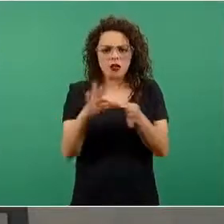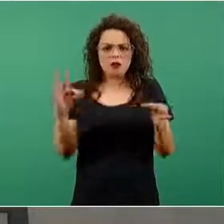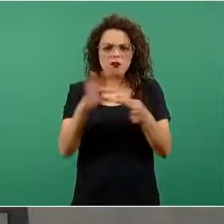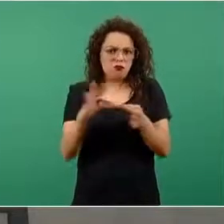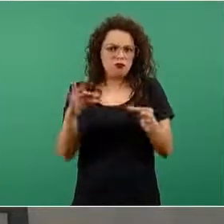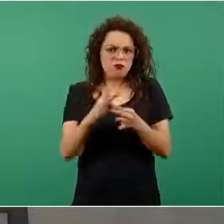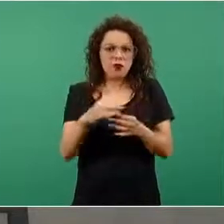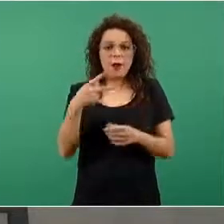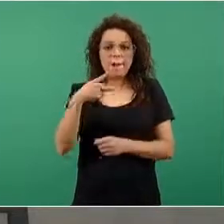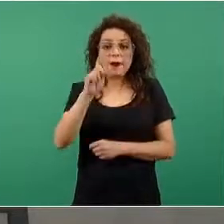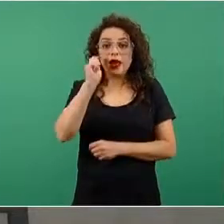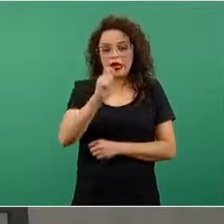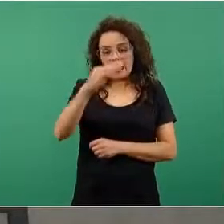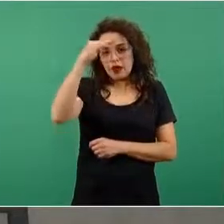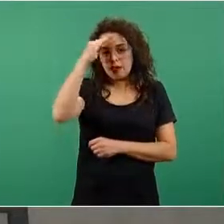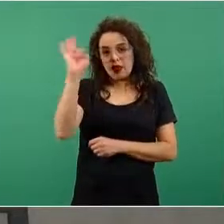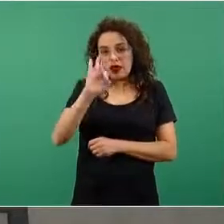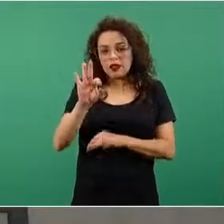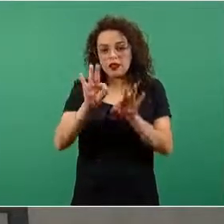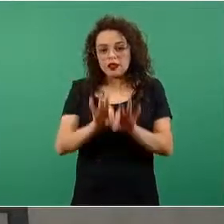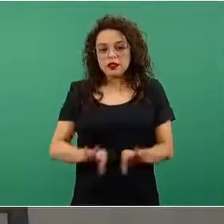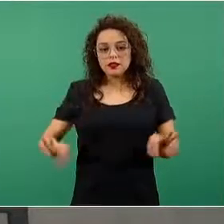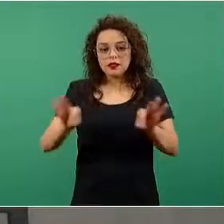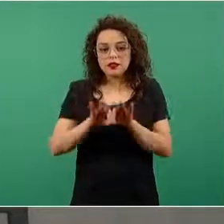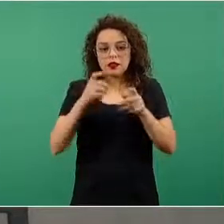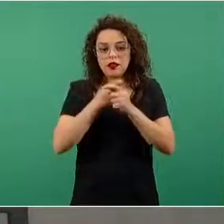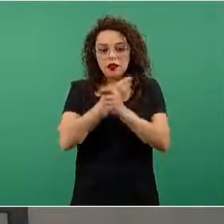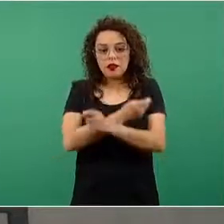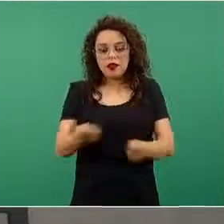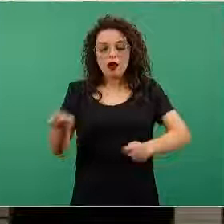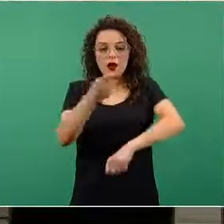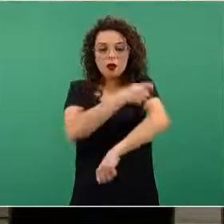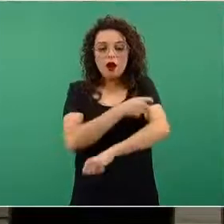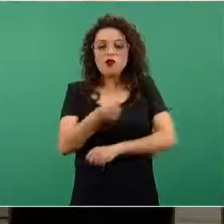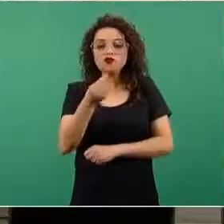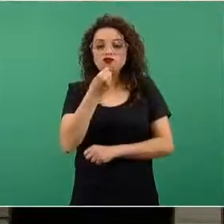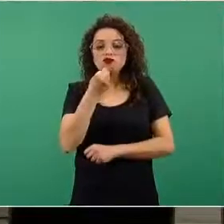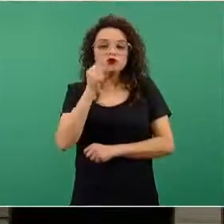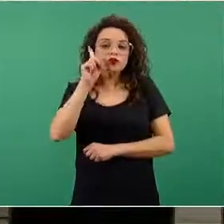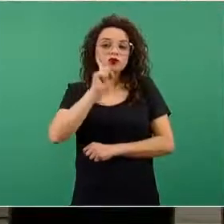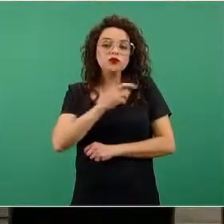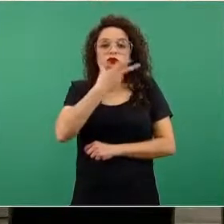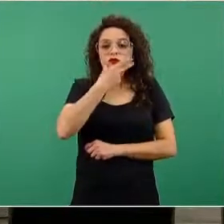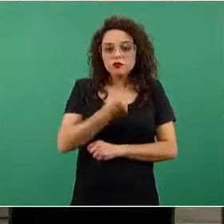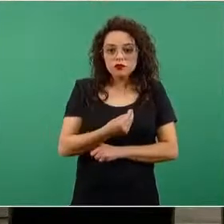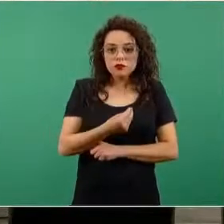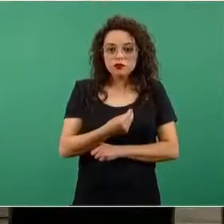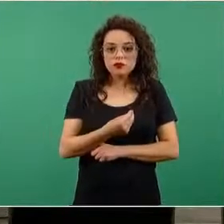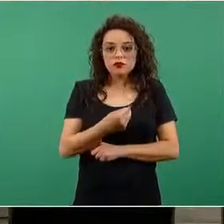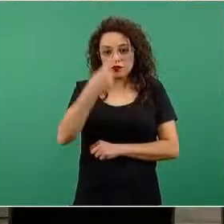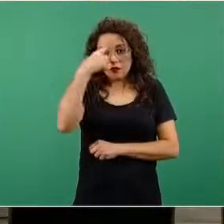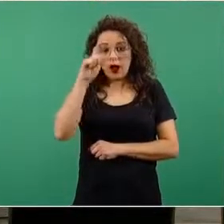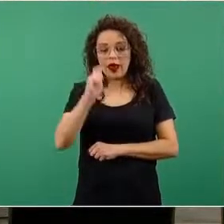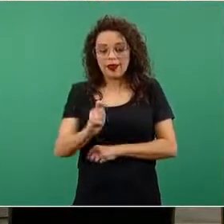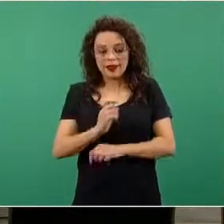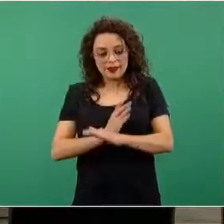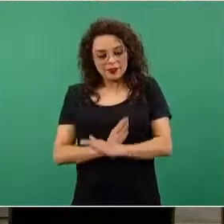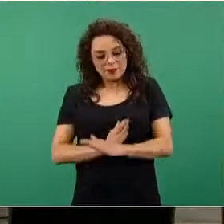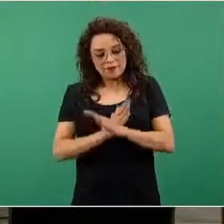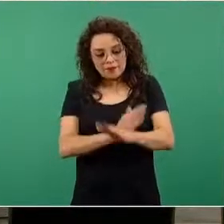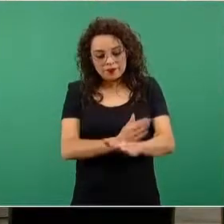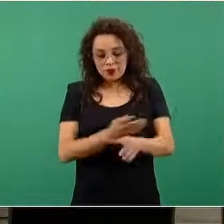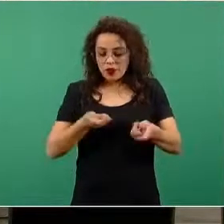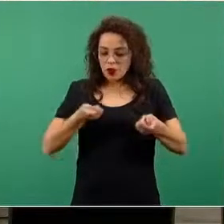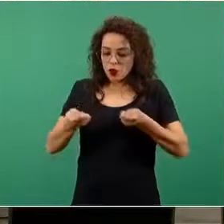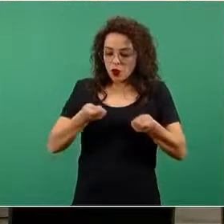planteado la importancia de vacunar a niños y niñas como una parte de la estrategia de prevención y control